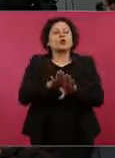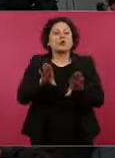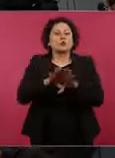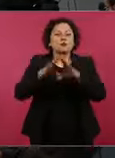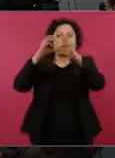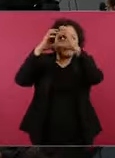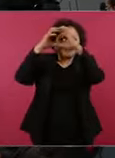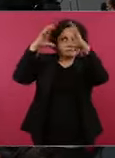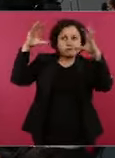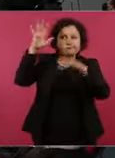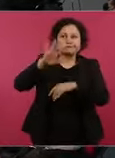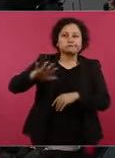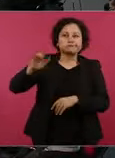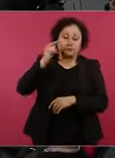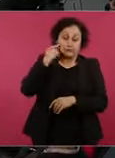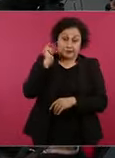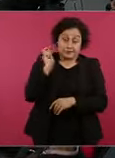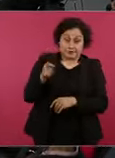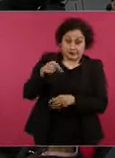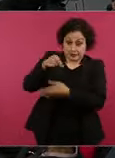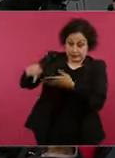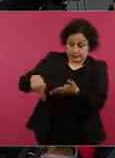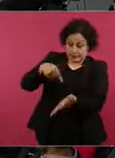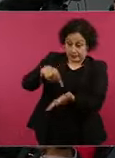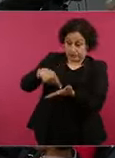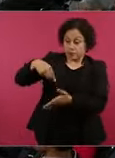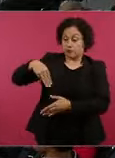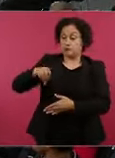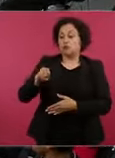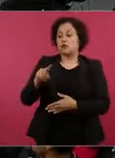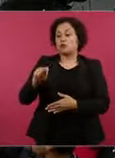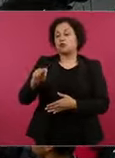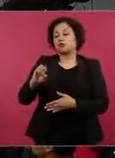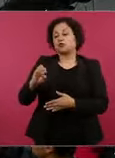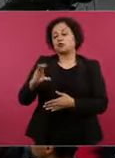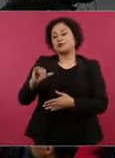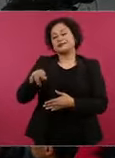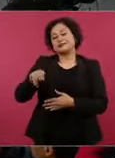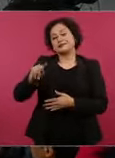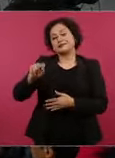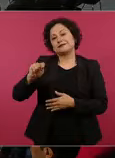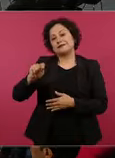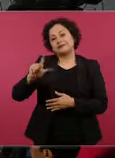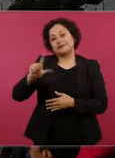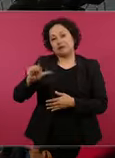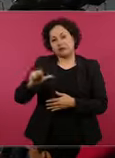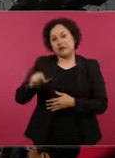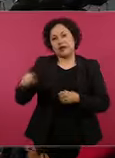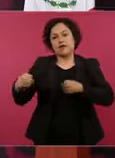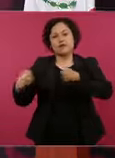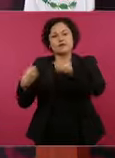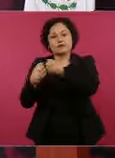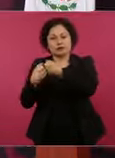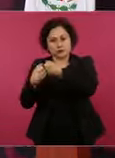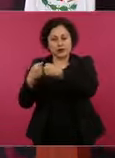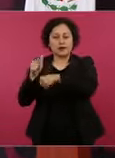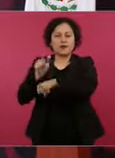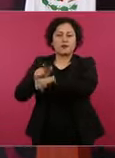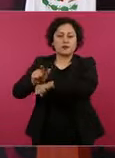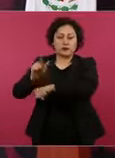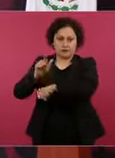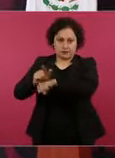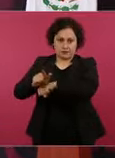Es Motocintla, es la frontera con Guatemala. Yo he recorrido ese camino